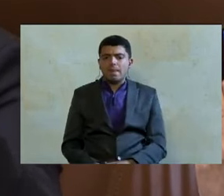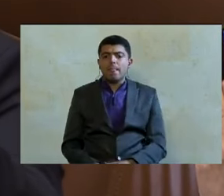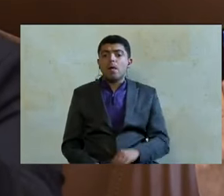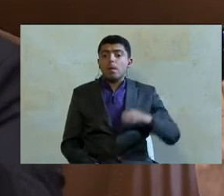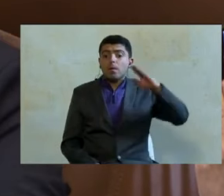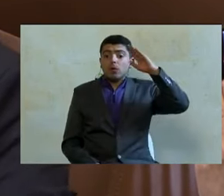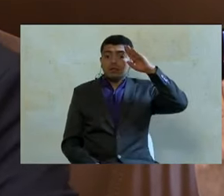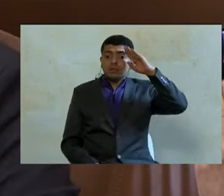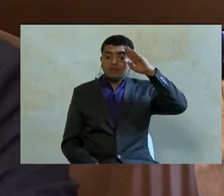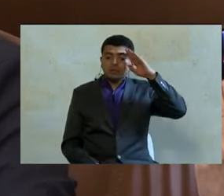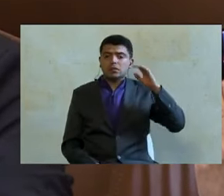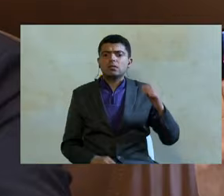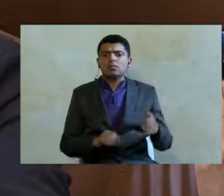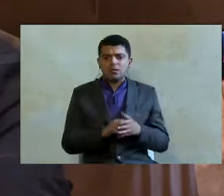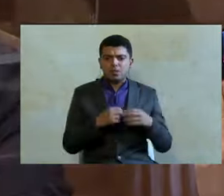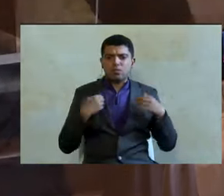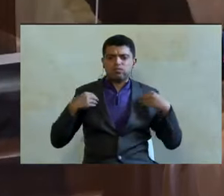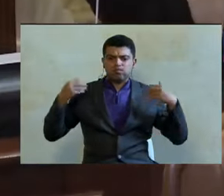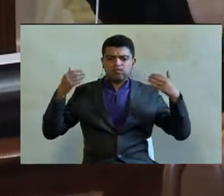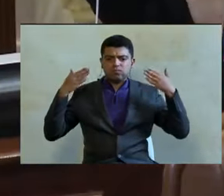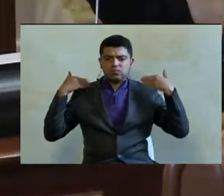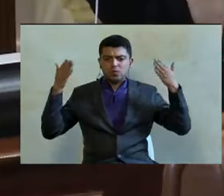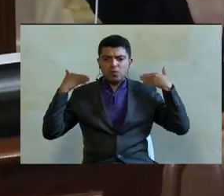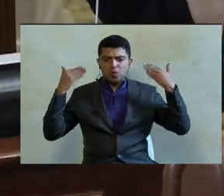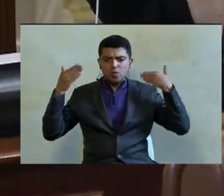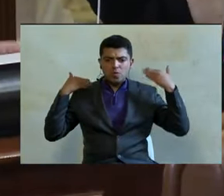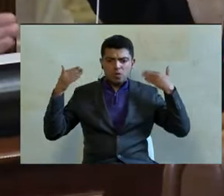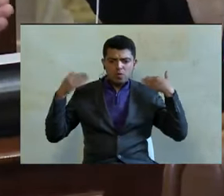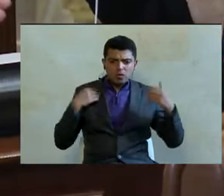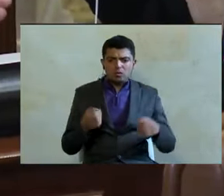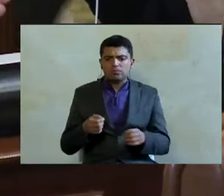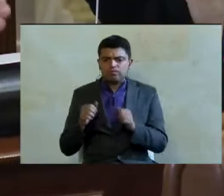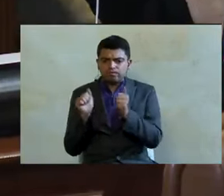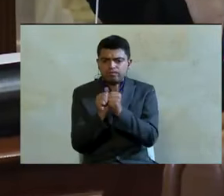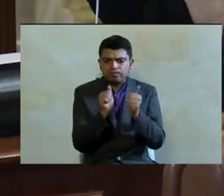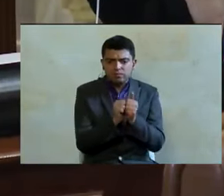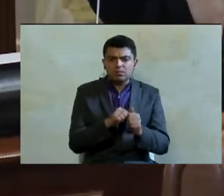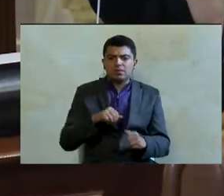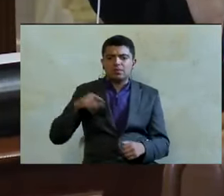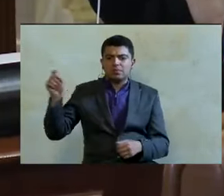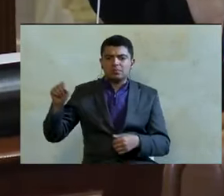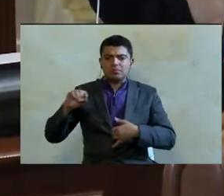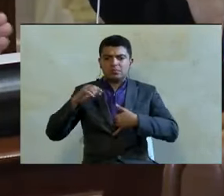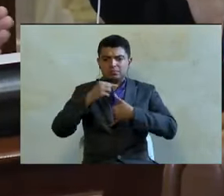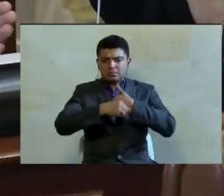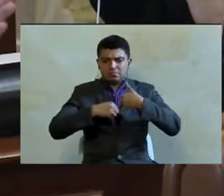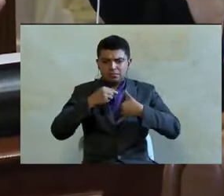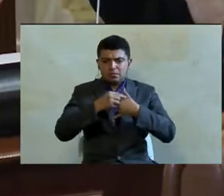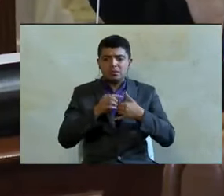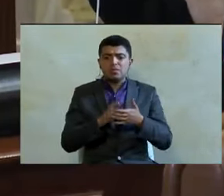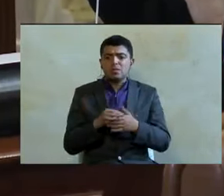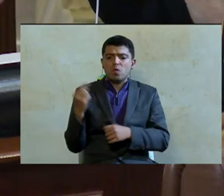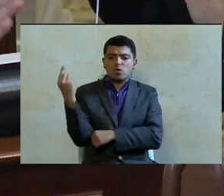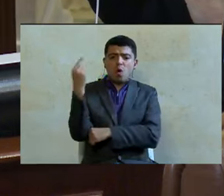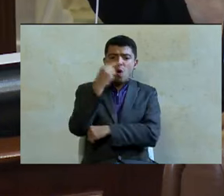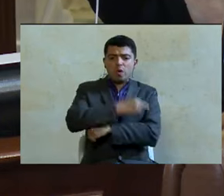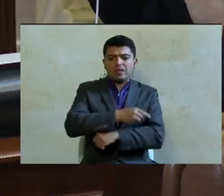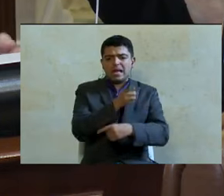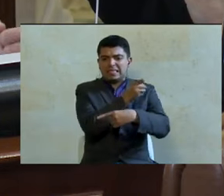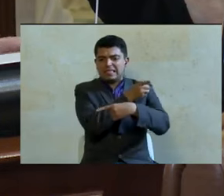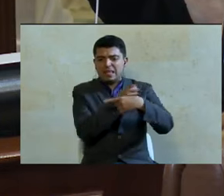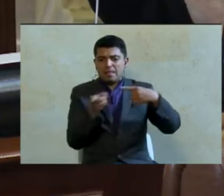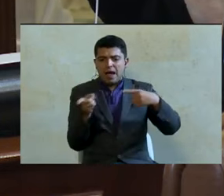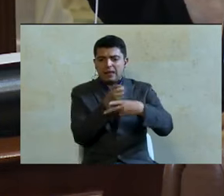andan con Los Campesinos que andan en las diferentes regiones que les toca el 247 andar eh en